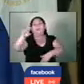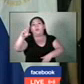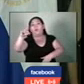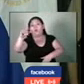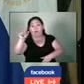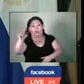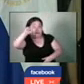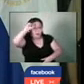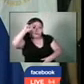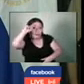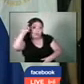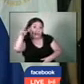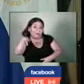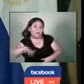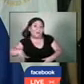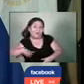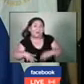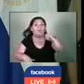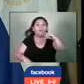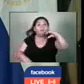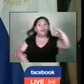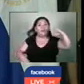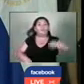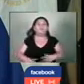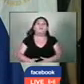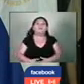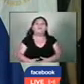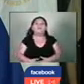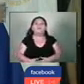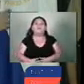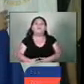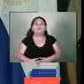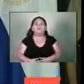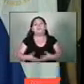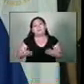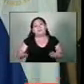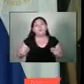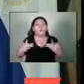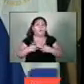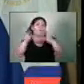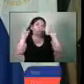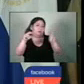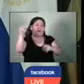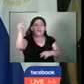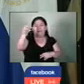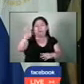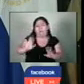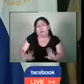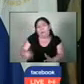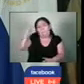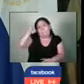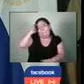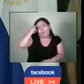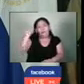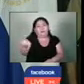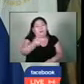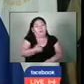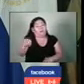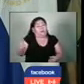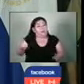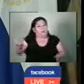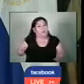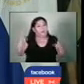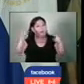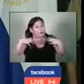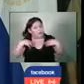son obras también en el occidente del país. También en educación. Alguien dice, bueno, presidente, pero está hablando de